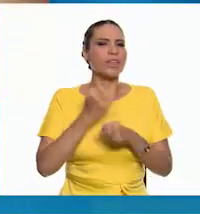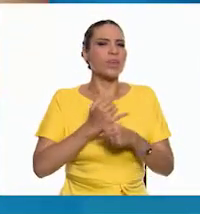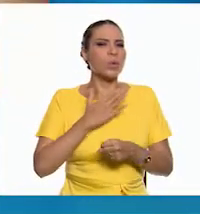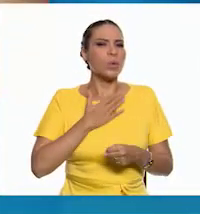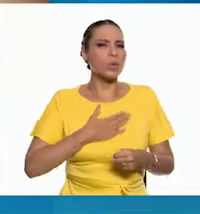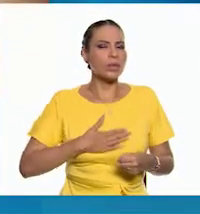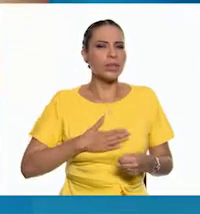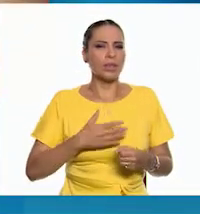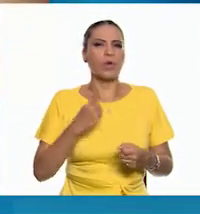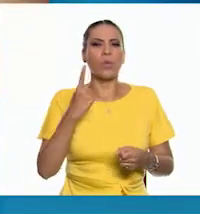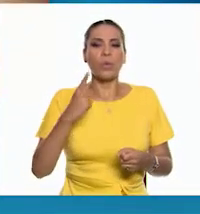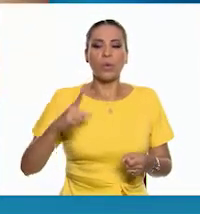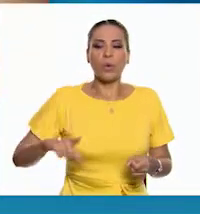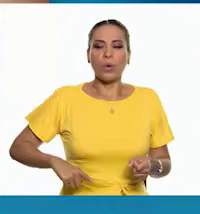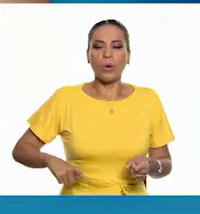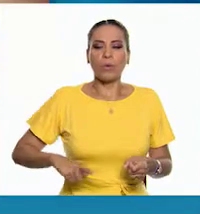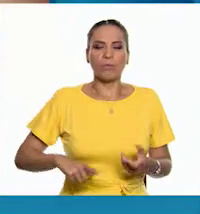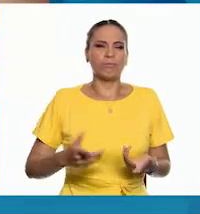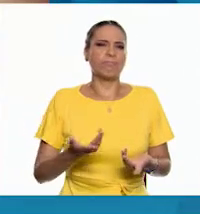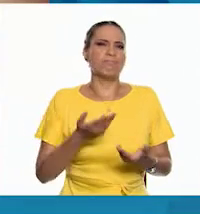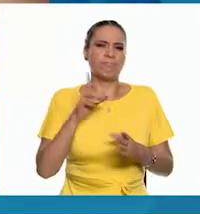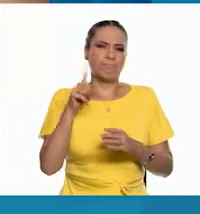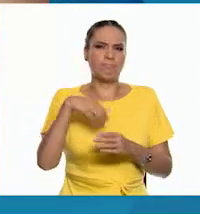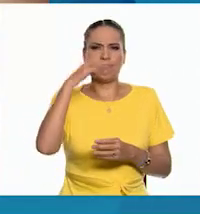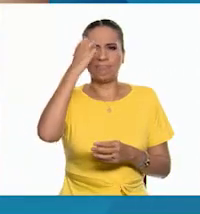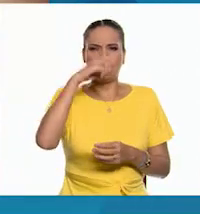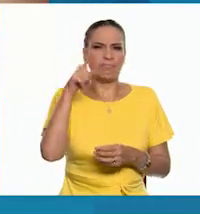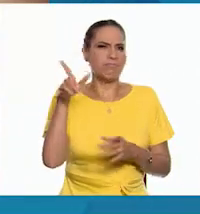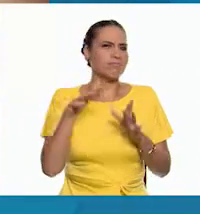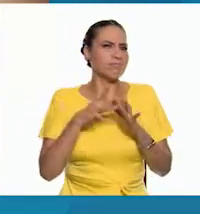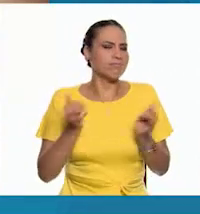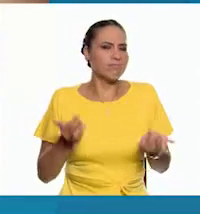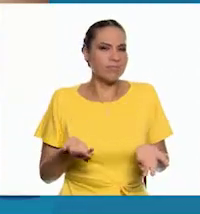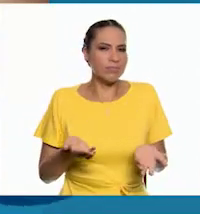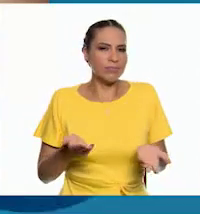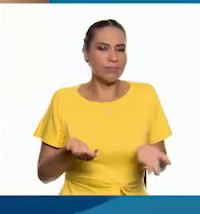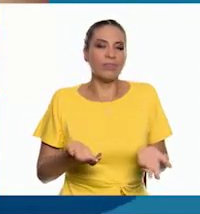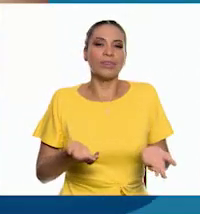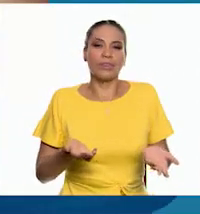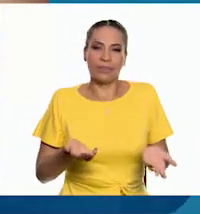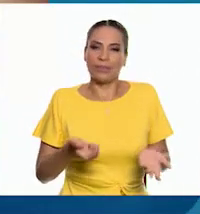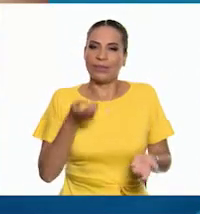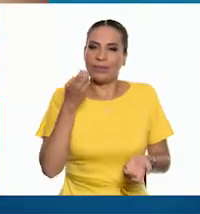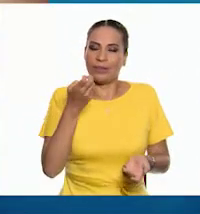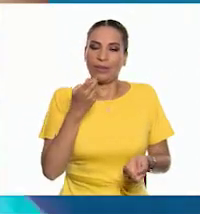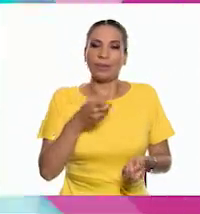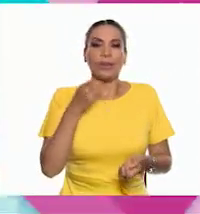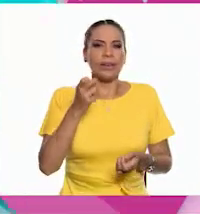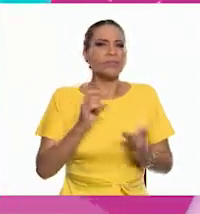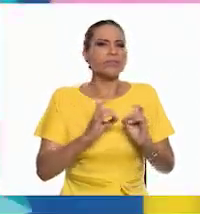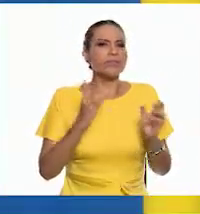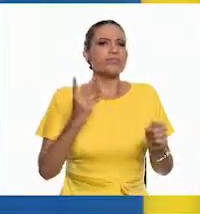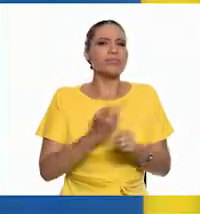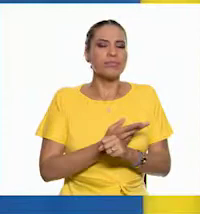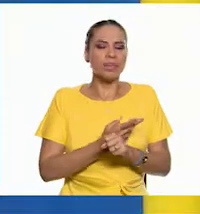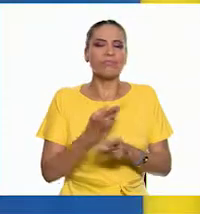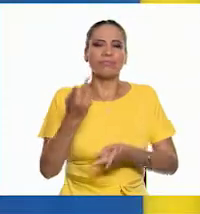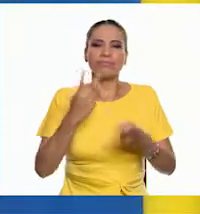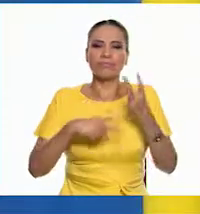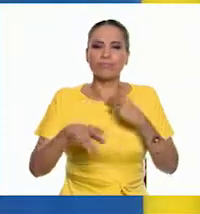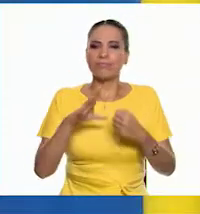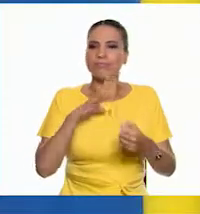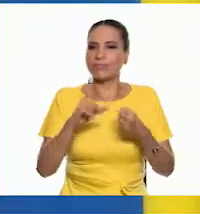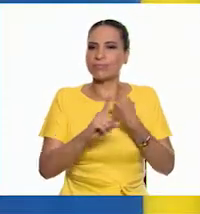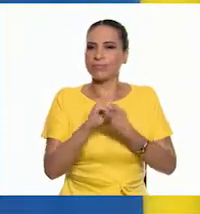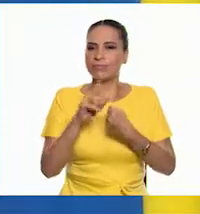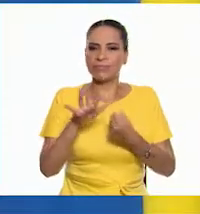mucho menos de un gobernante tan ajeno a ellos, un francés. Exactamente. Este evento puso en